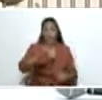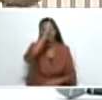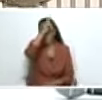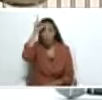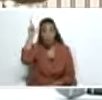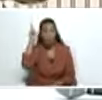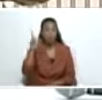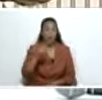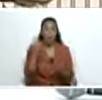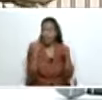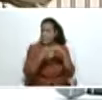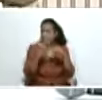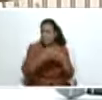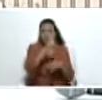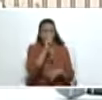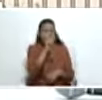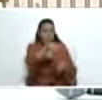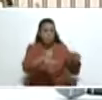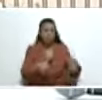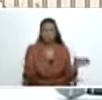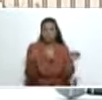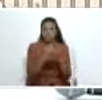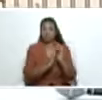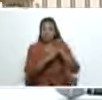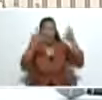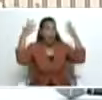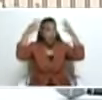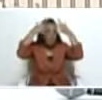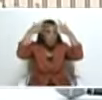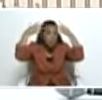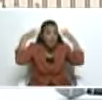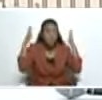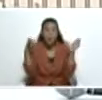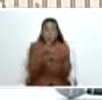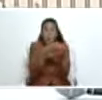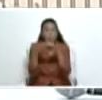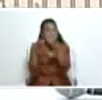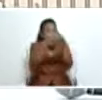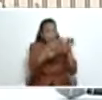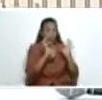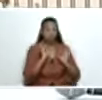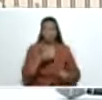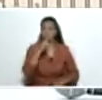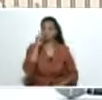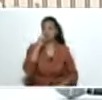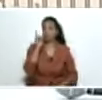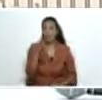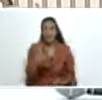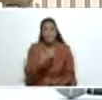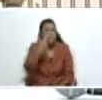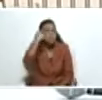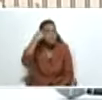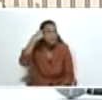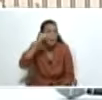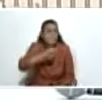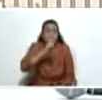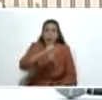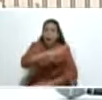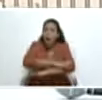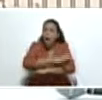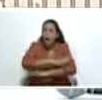López, los apellidos, pues, el Antonio Ledesma, todo ese grupo tan perverso, tan